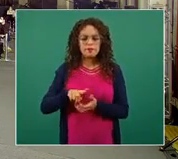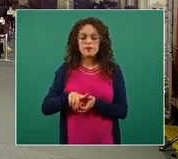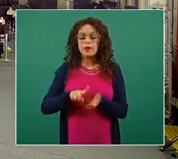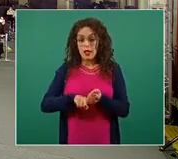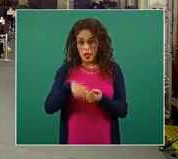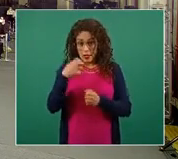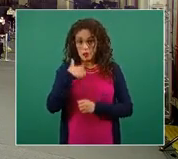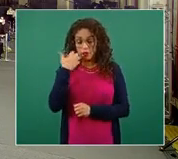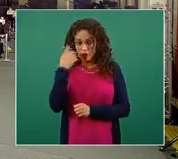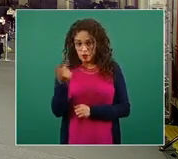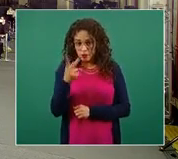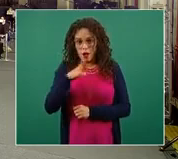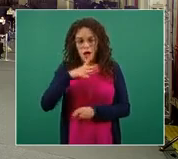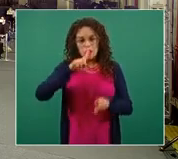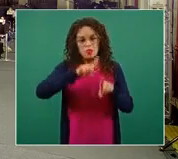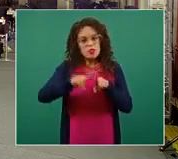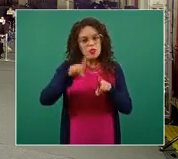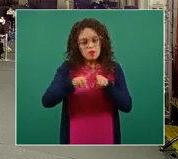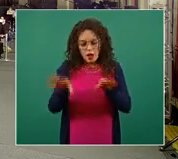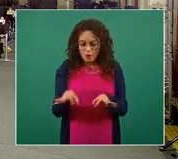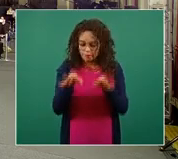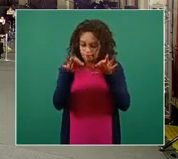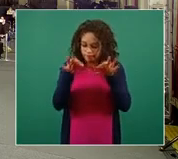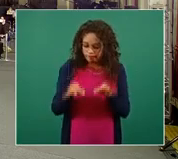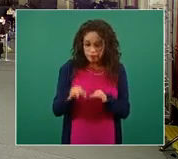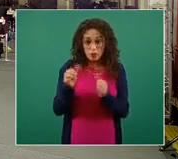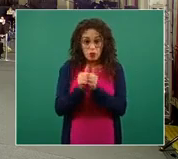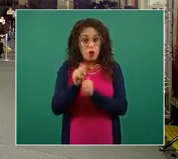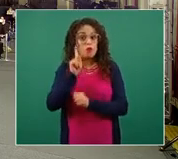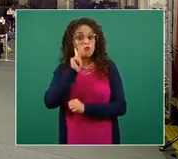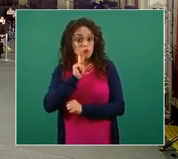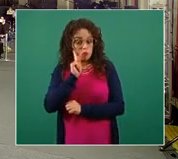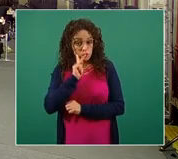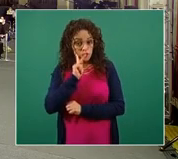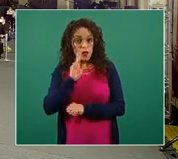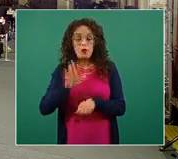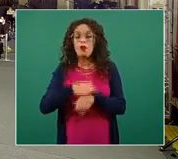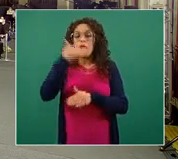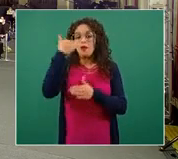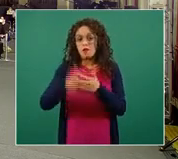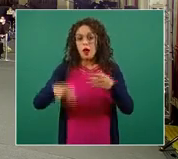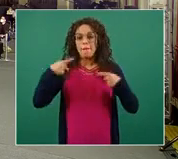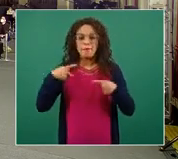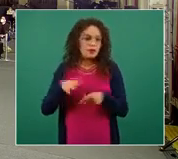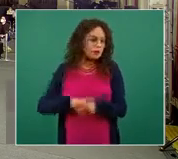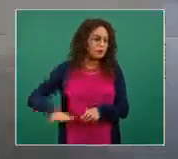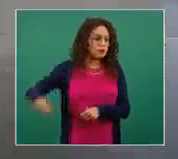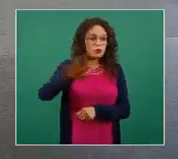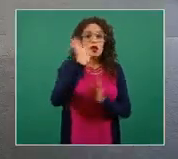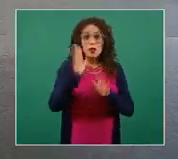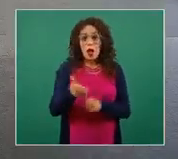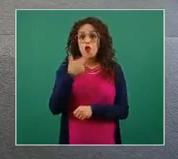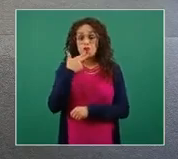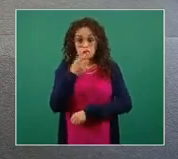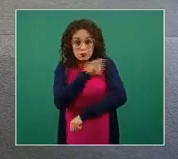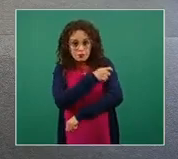vacunas que han demostrado diferente eficacia clínica, porque ya en la población sería todavía diferente,